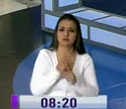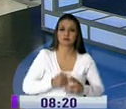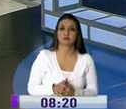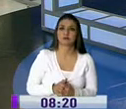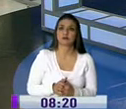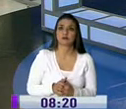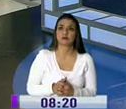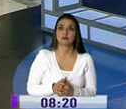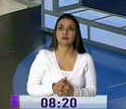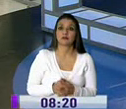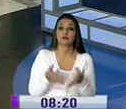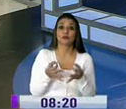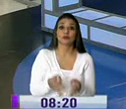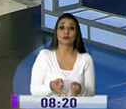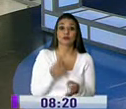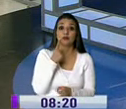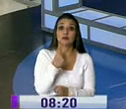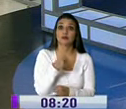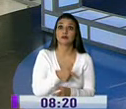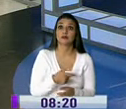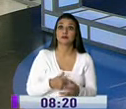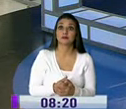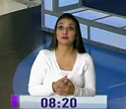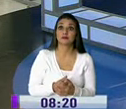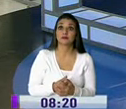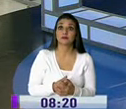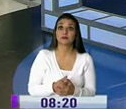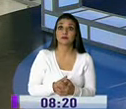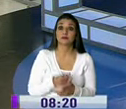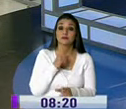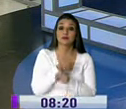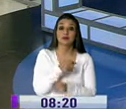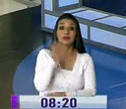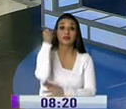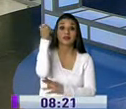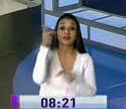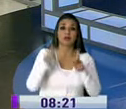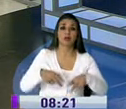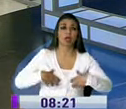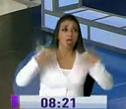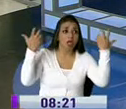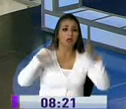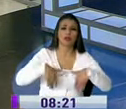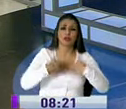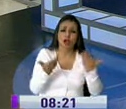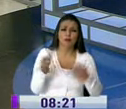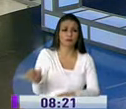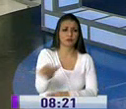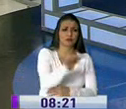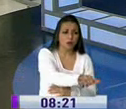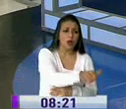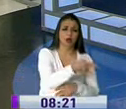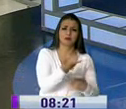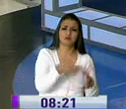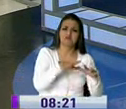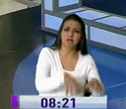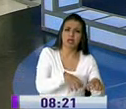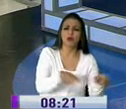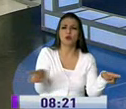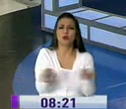problema más grave. Acabo de decir, no, a ver si le ponemos... Seguro me saltarían los derechos humanos, ¿no? ¿Cómo va a compararse al perro con el ser